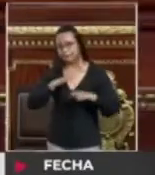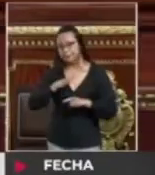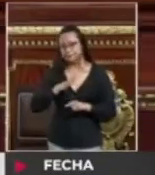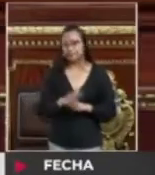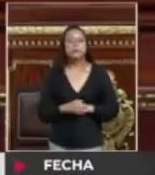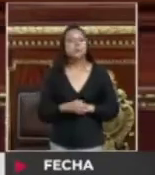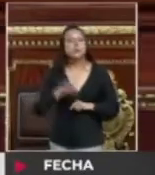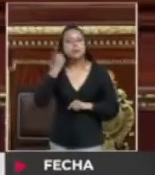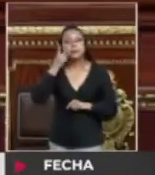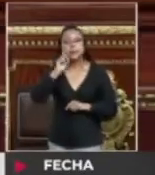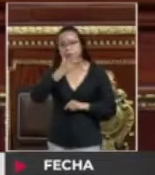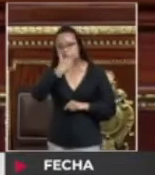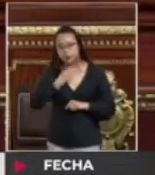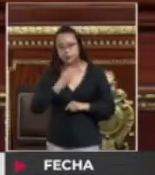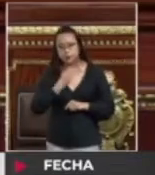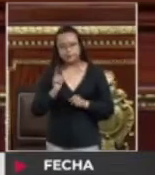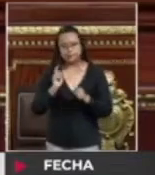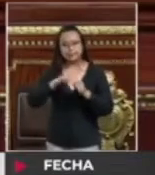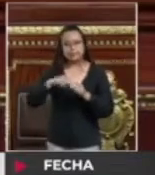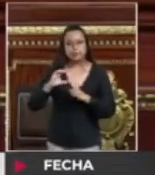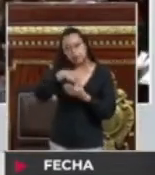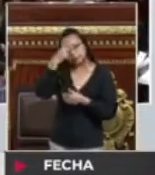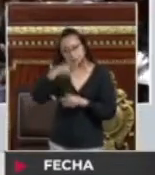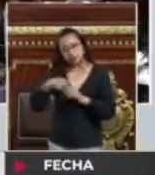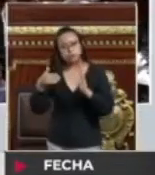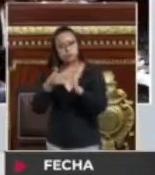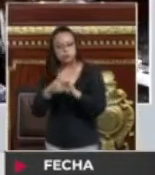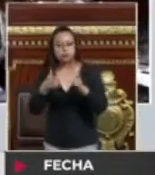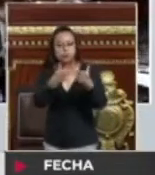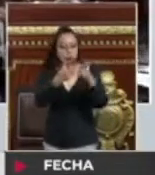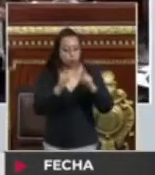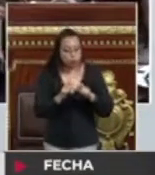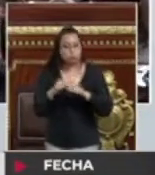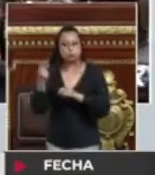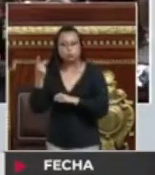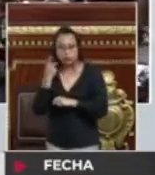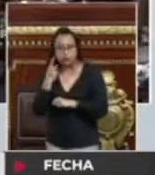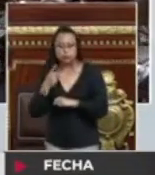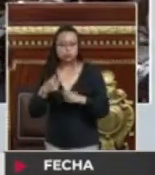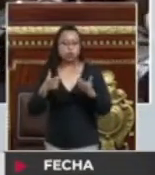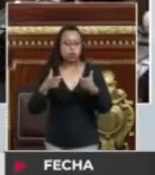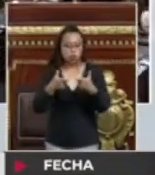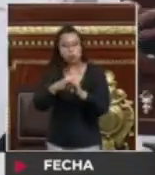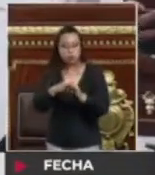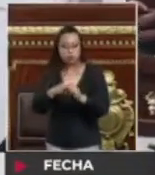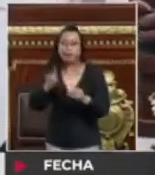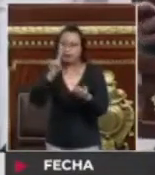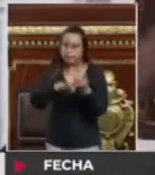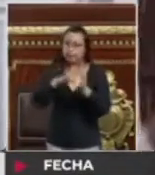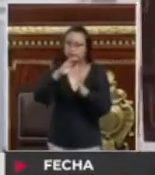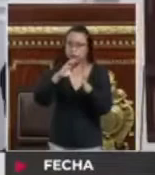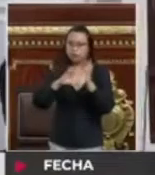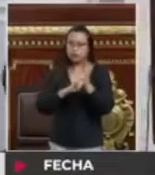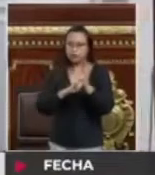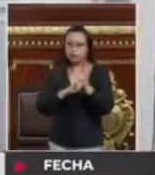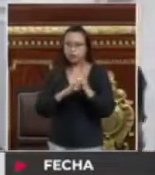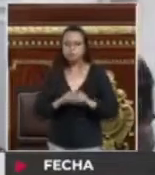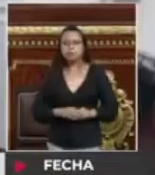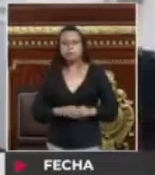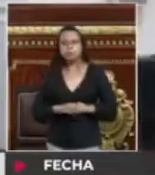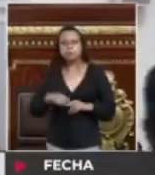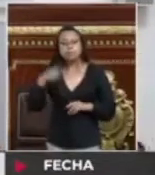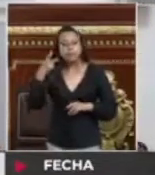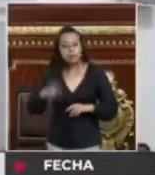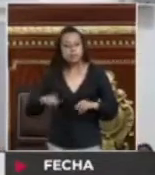e Instituciones Electorales de la Ciudad de México. El diputado Temístocles Villanueva, presidente de la comisión, detalló que la reforma busca regular